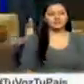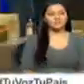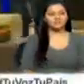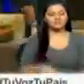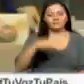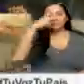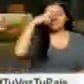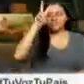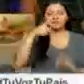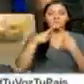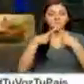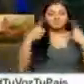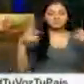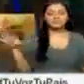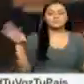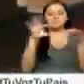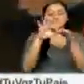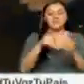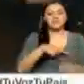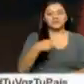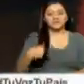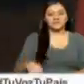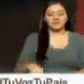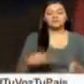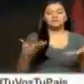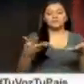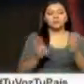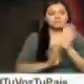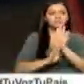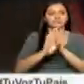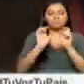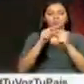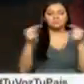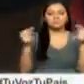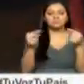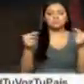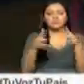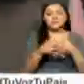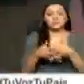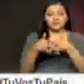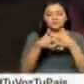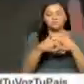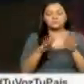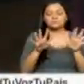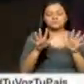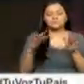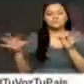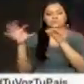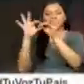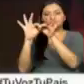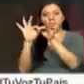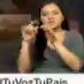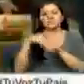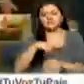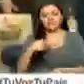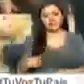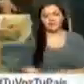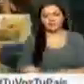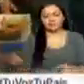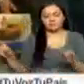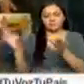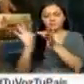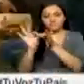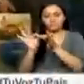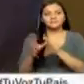México anunció una alianza con China el miércoles en medio de sus crecientes tensiones comerciales con Estados Unidos, principal socio comercial del país